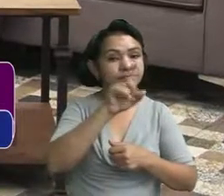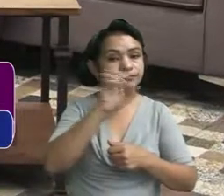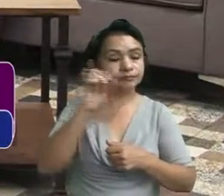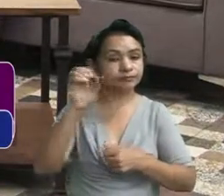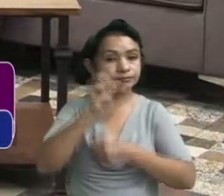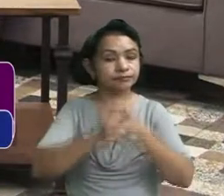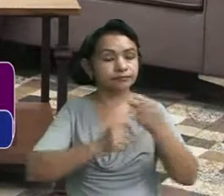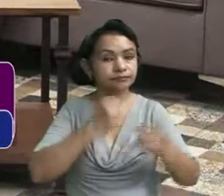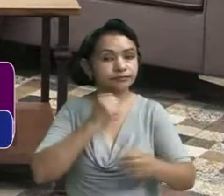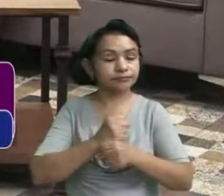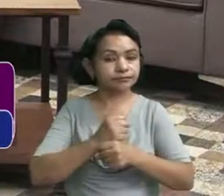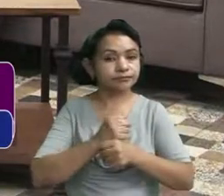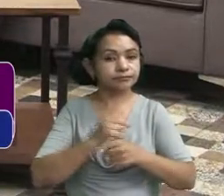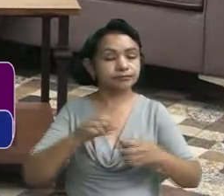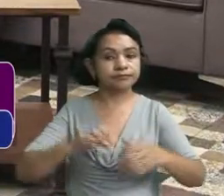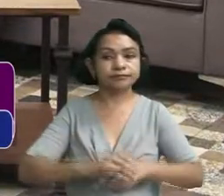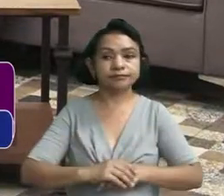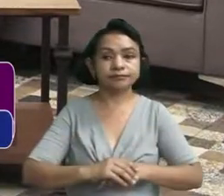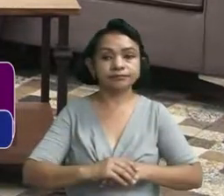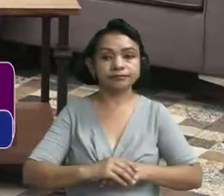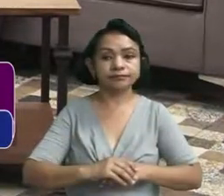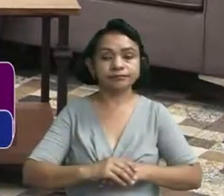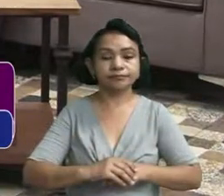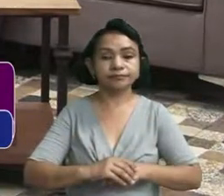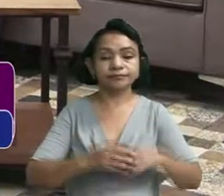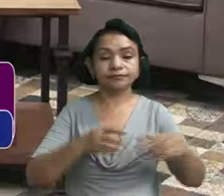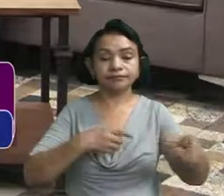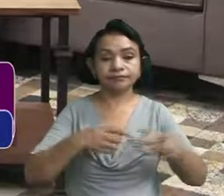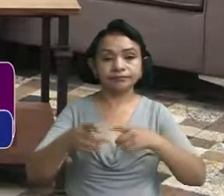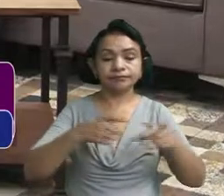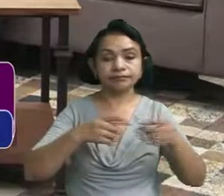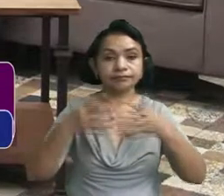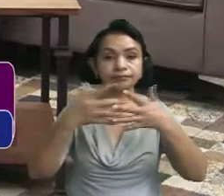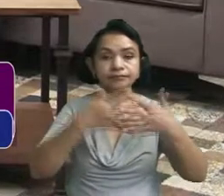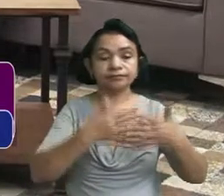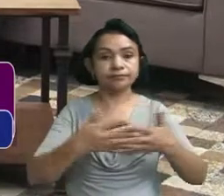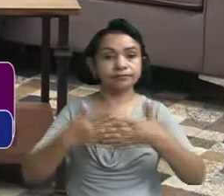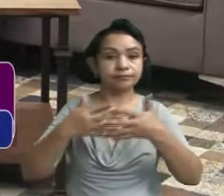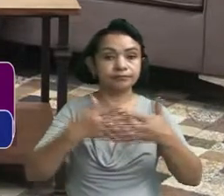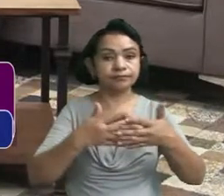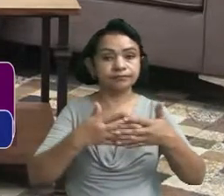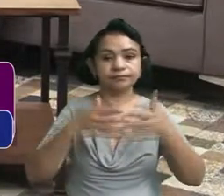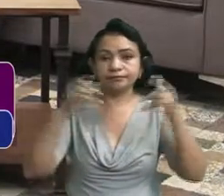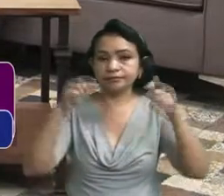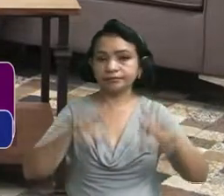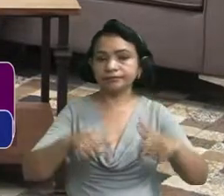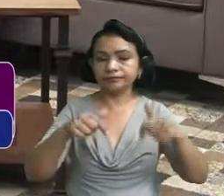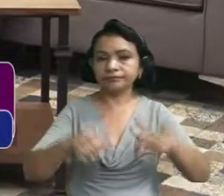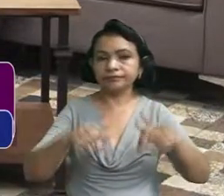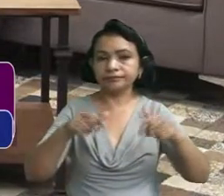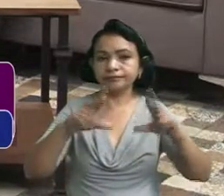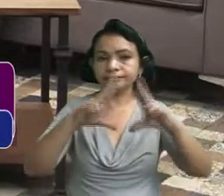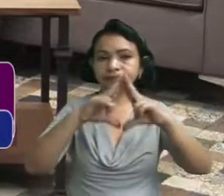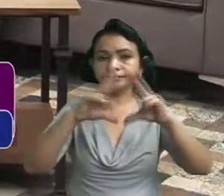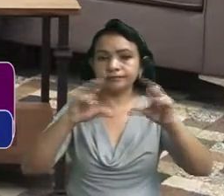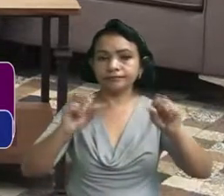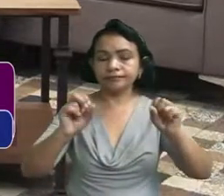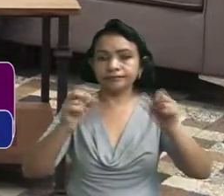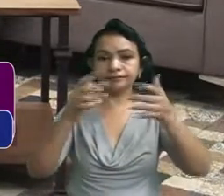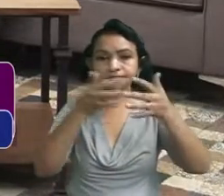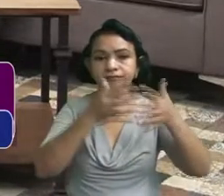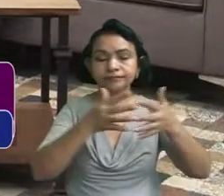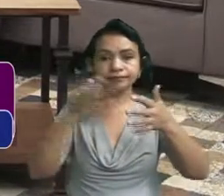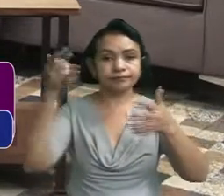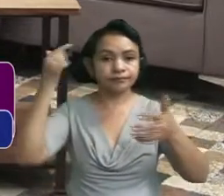un estadounidense, un delegado norteamericano, dice, aquí no Nicaragua, o sea, los Estados